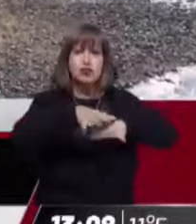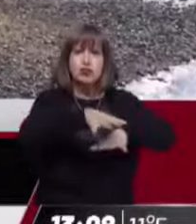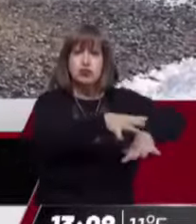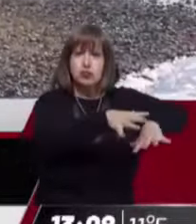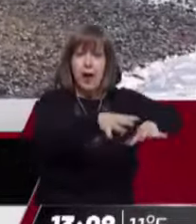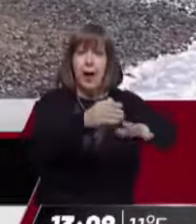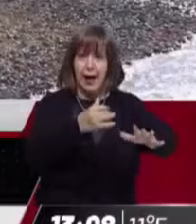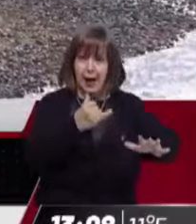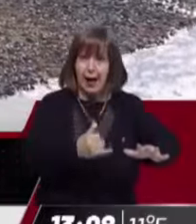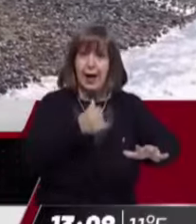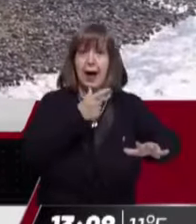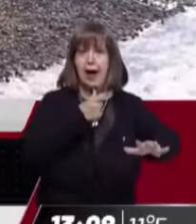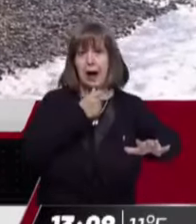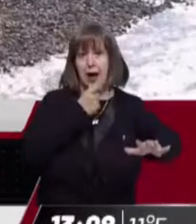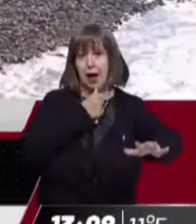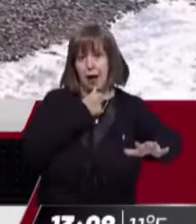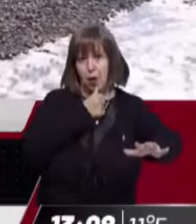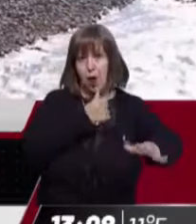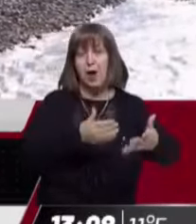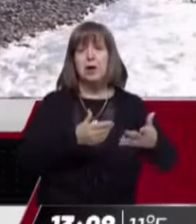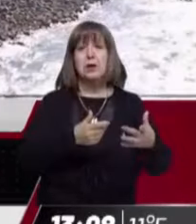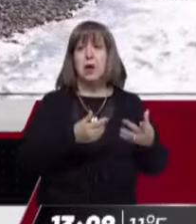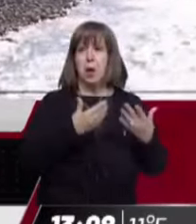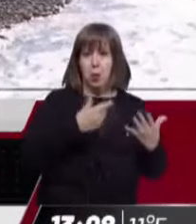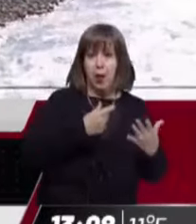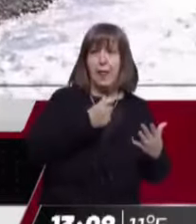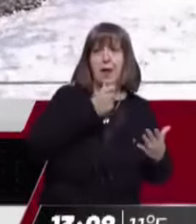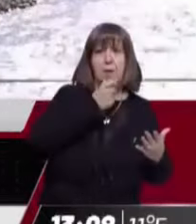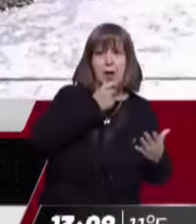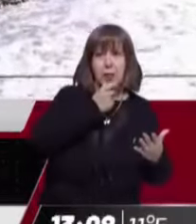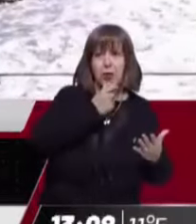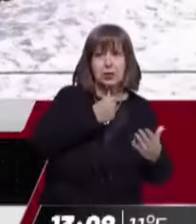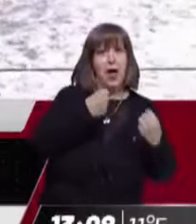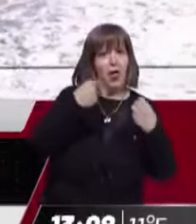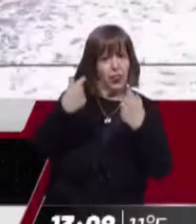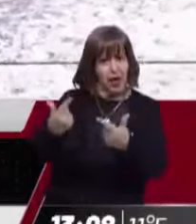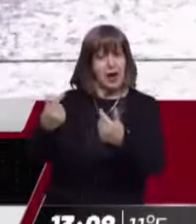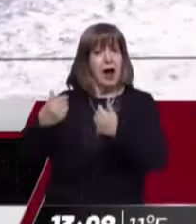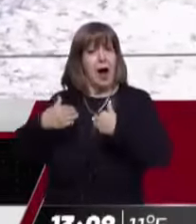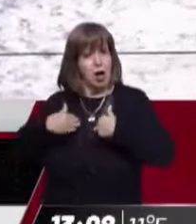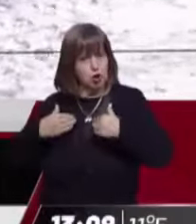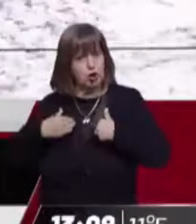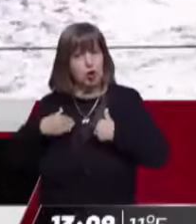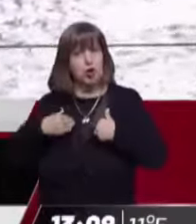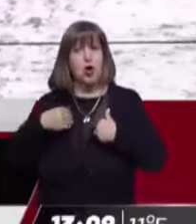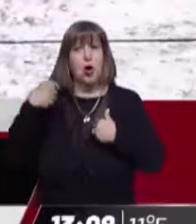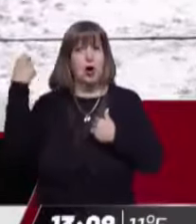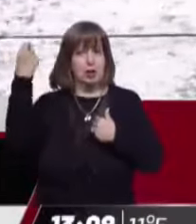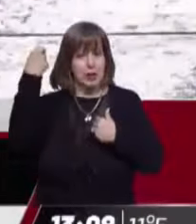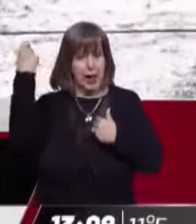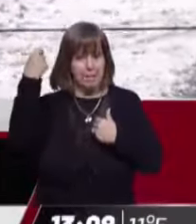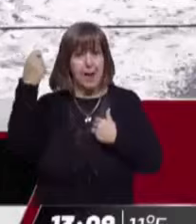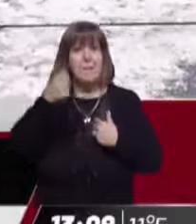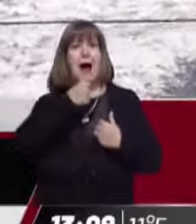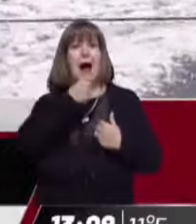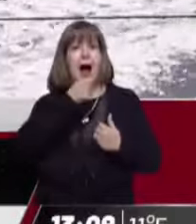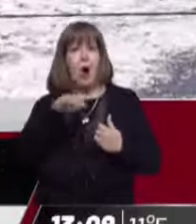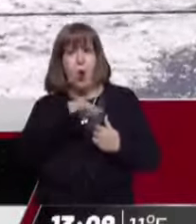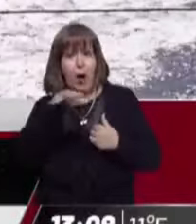factible realizar por parte de Mendoza el cumplimiento del fallo del 2020, que eso